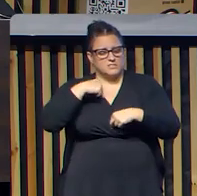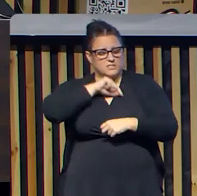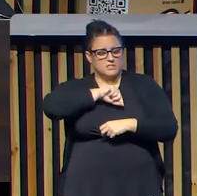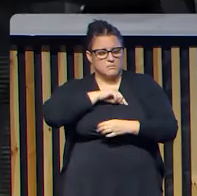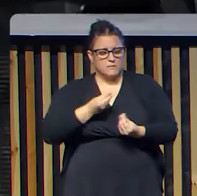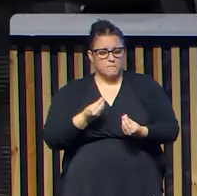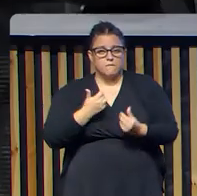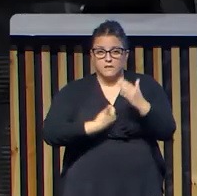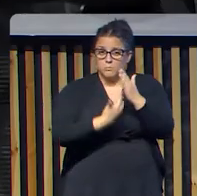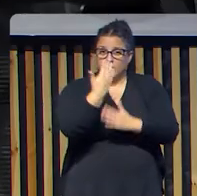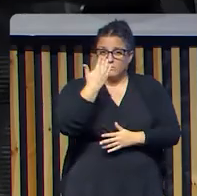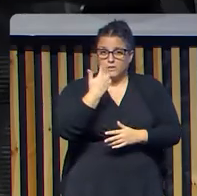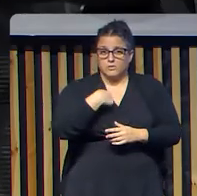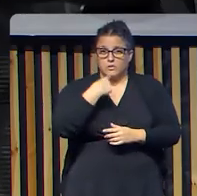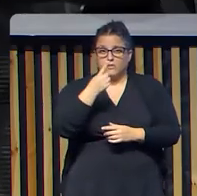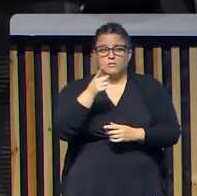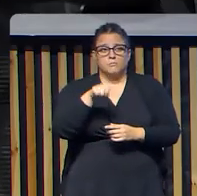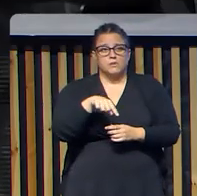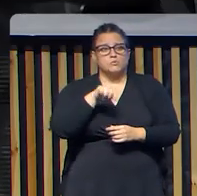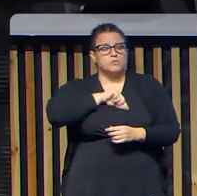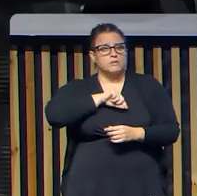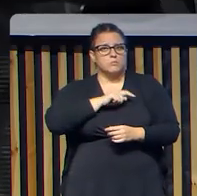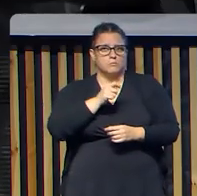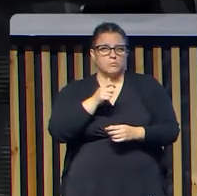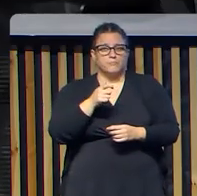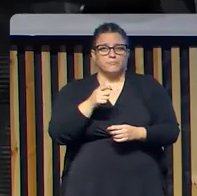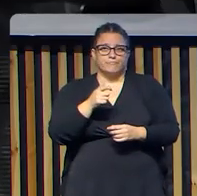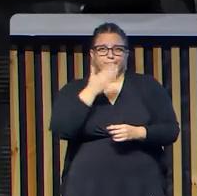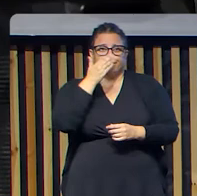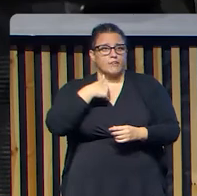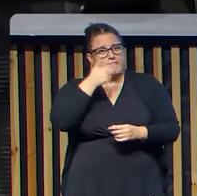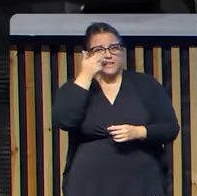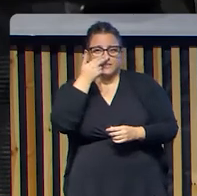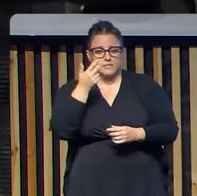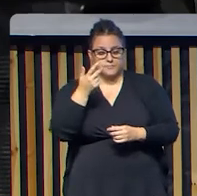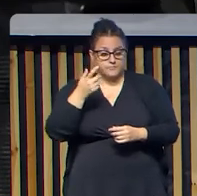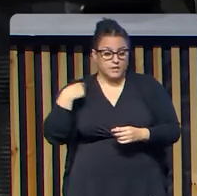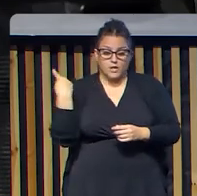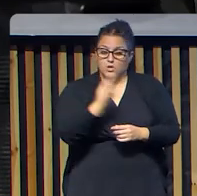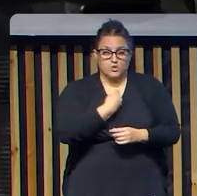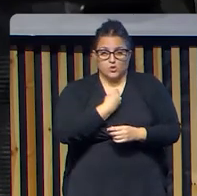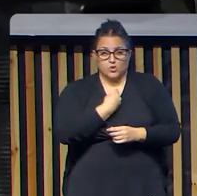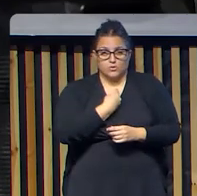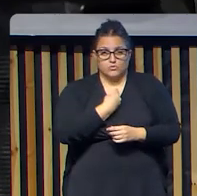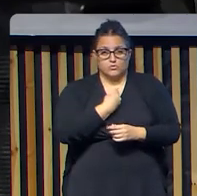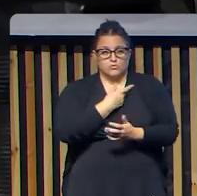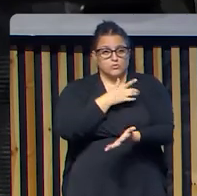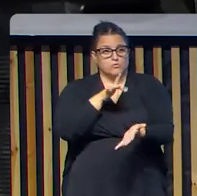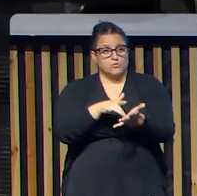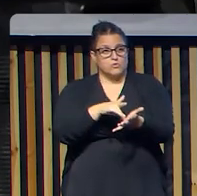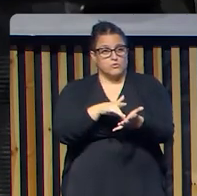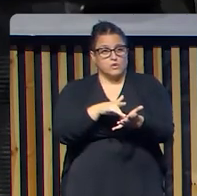lo comentaba también Creo que interesante y es que todos nosotros cuando tenemos que